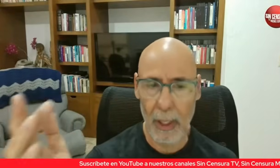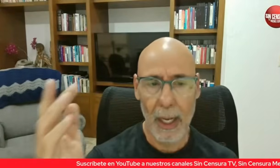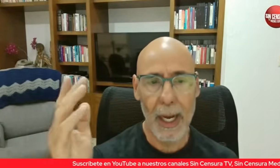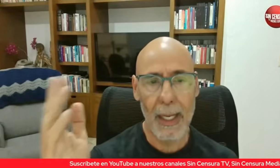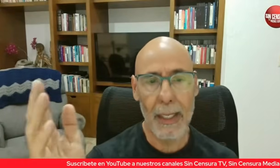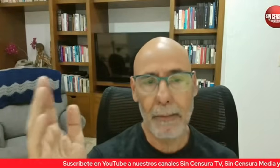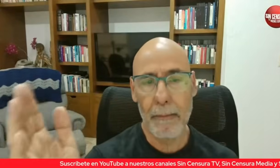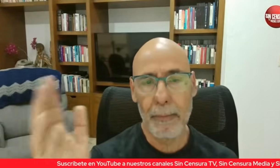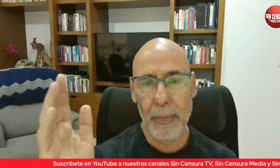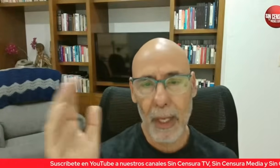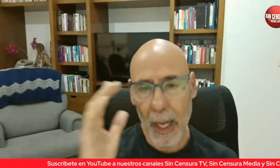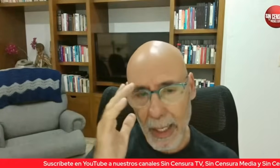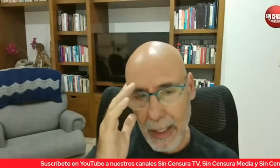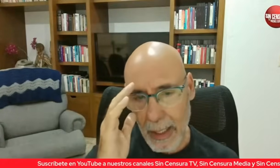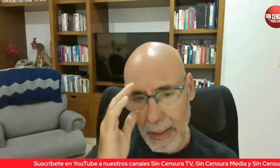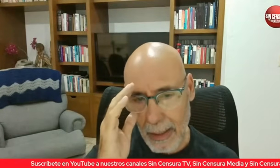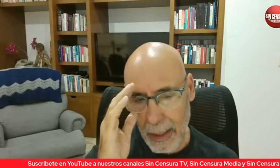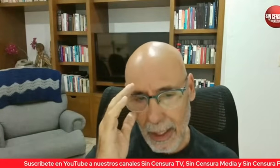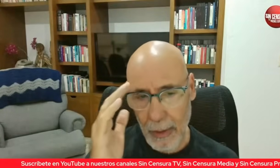México.